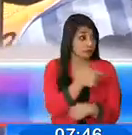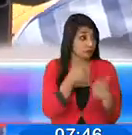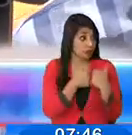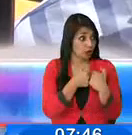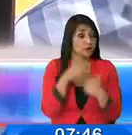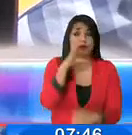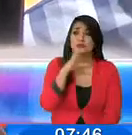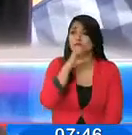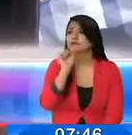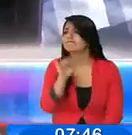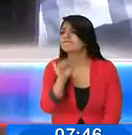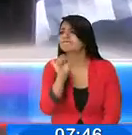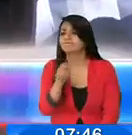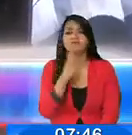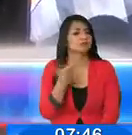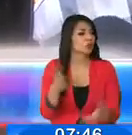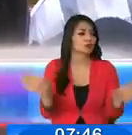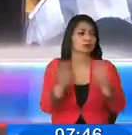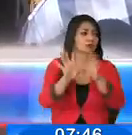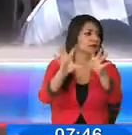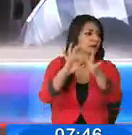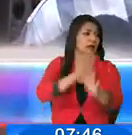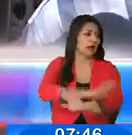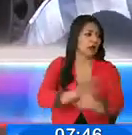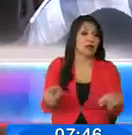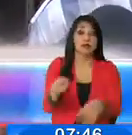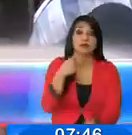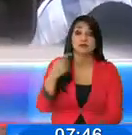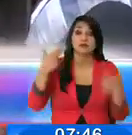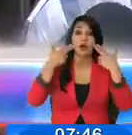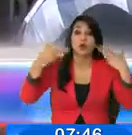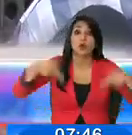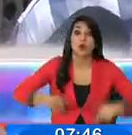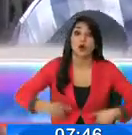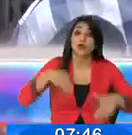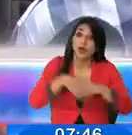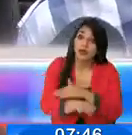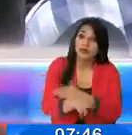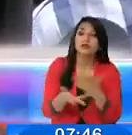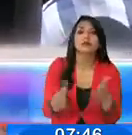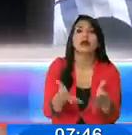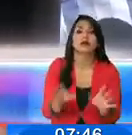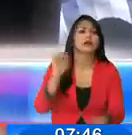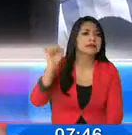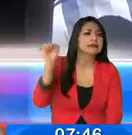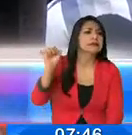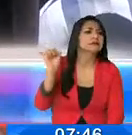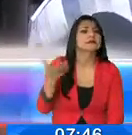Él la buscó, pero... Él la buscó y según me dice mi hijo, que el guardia no lo dejó entrar